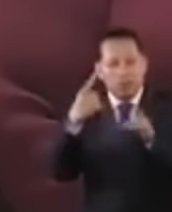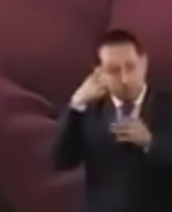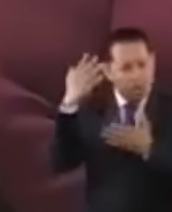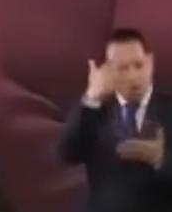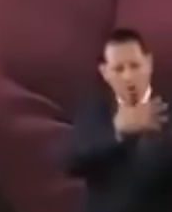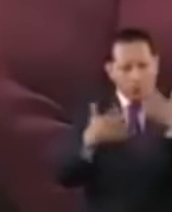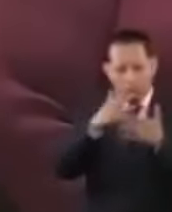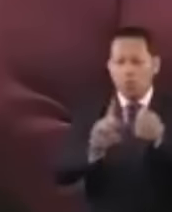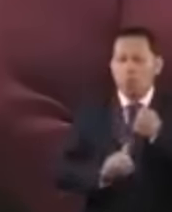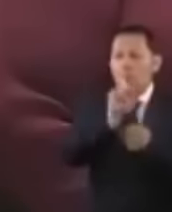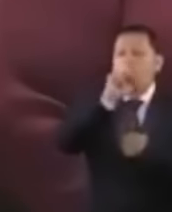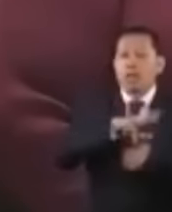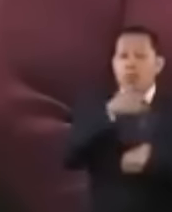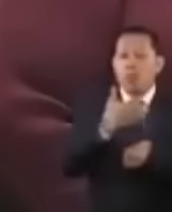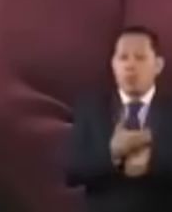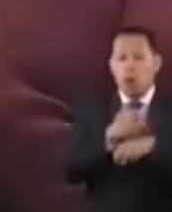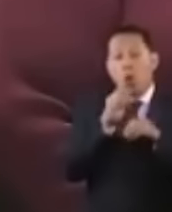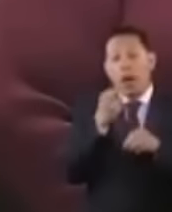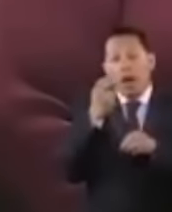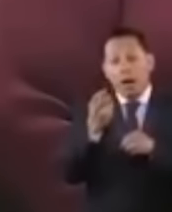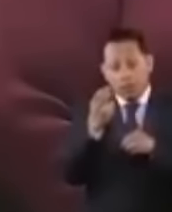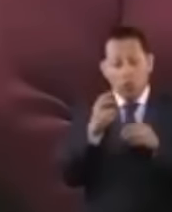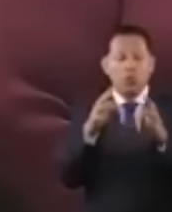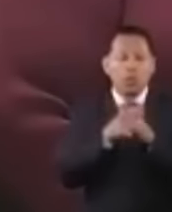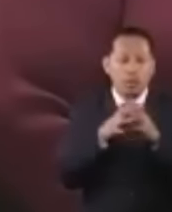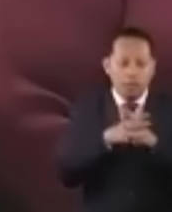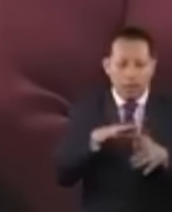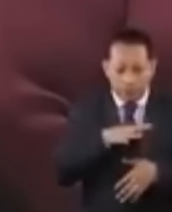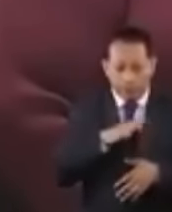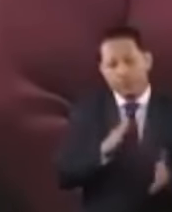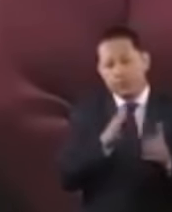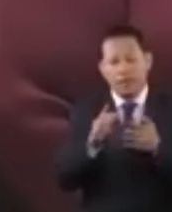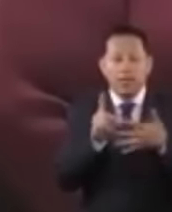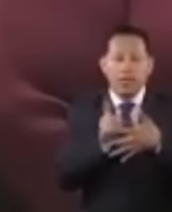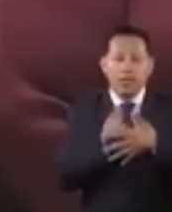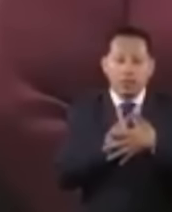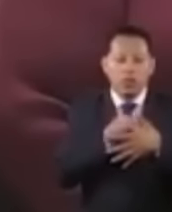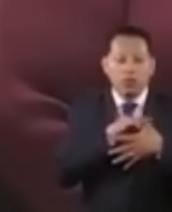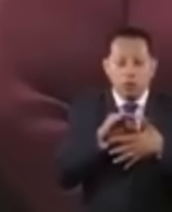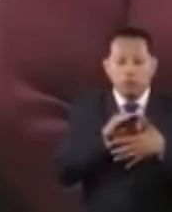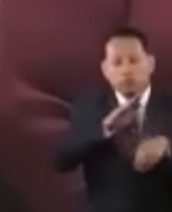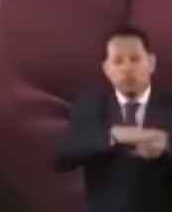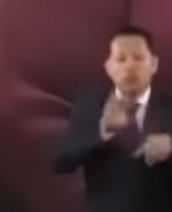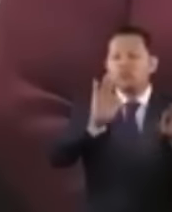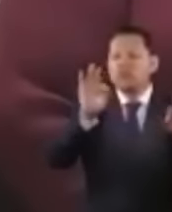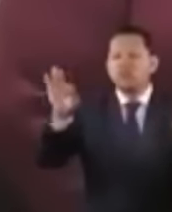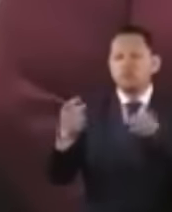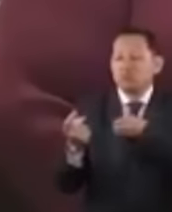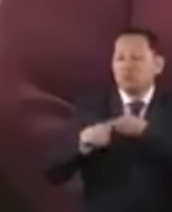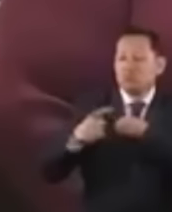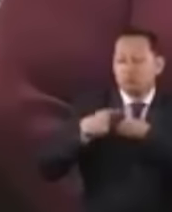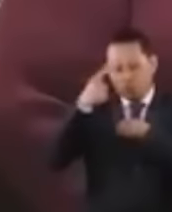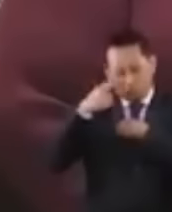conflicto a la República o ésta se halle en estado de guerra. Quinto, reclute gente para hacer la guerra